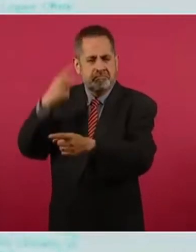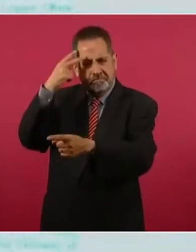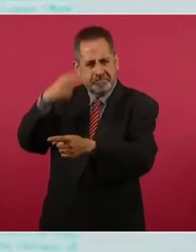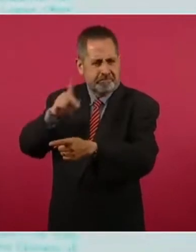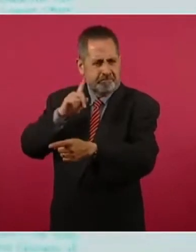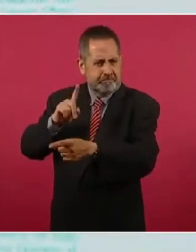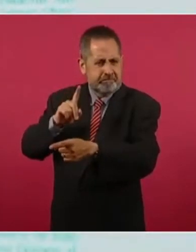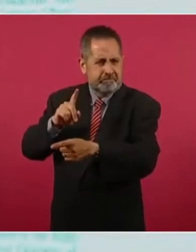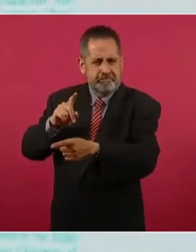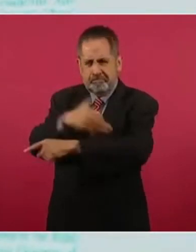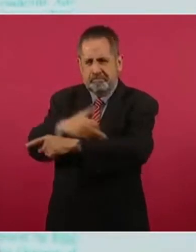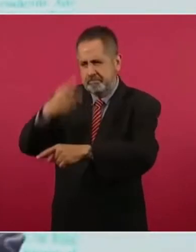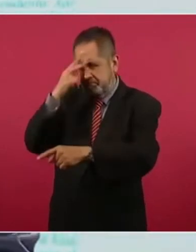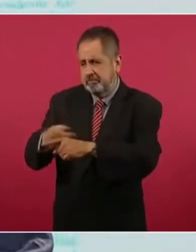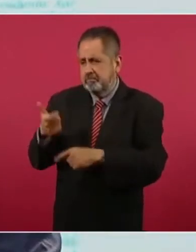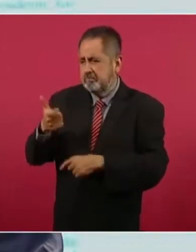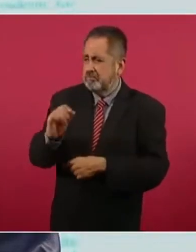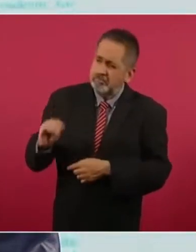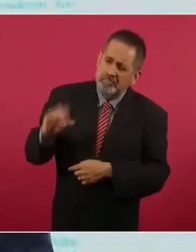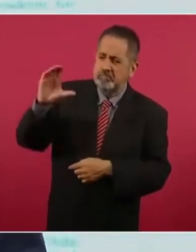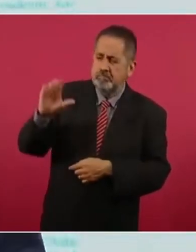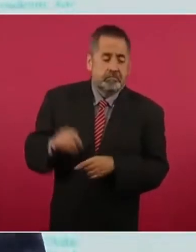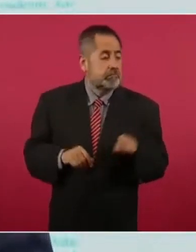mexicana que lo que paga